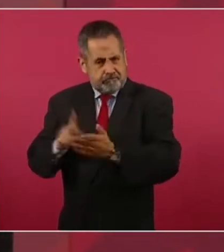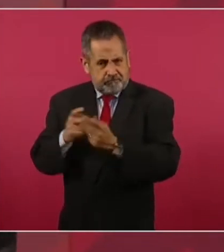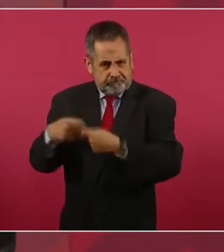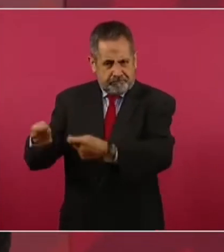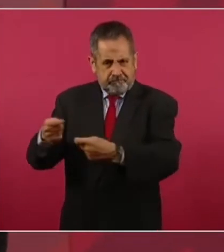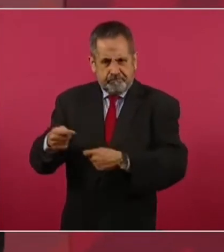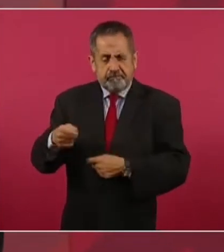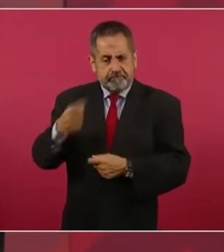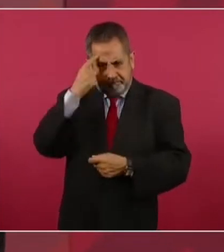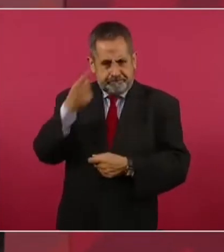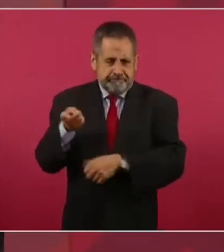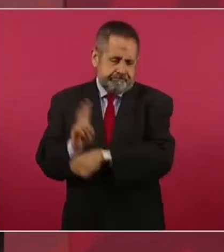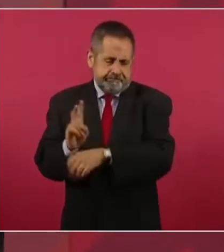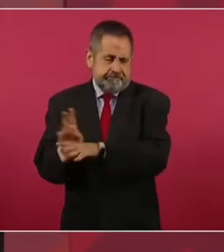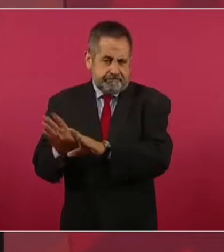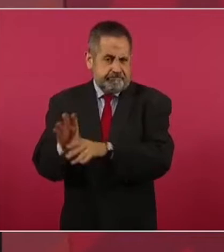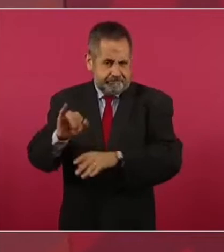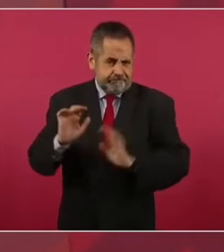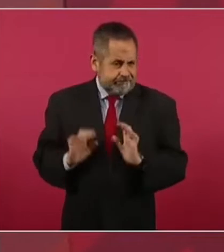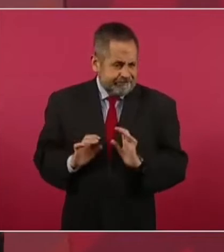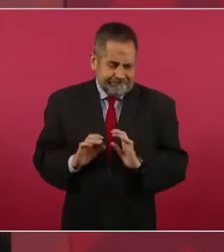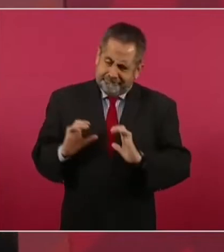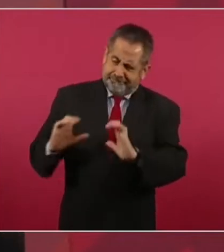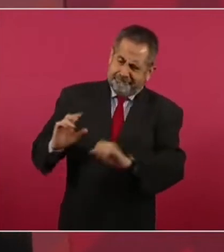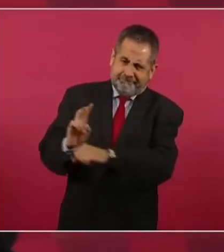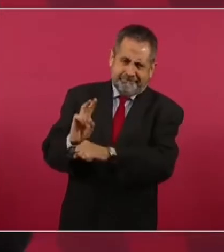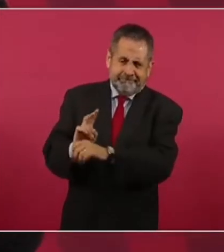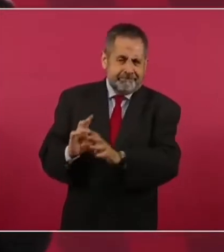y se cuida para que